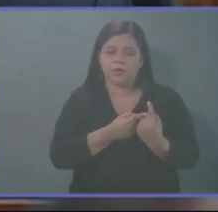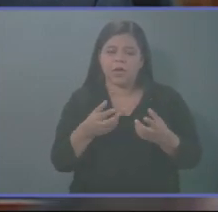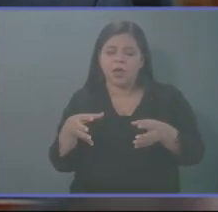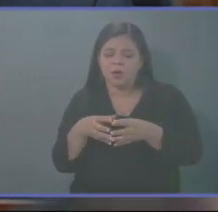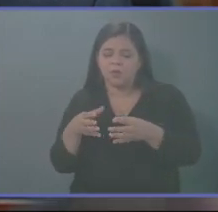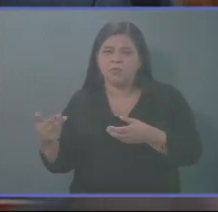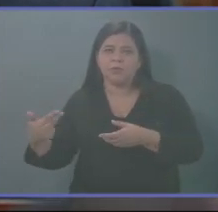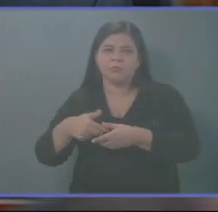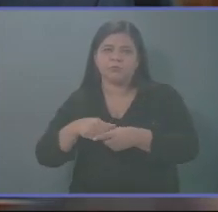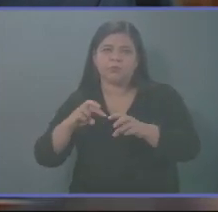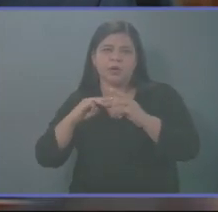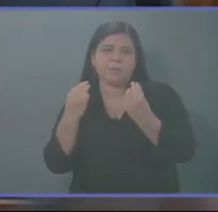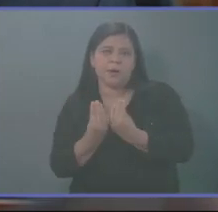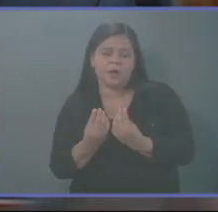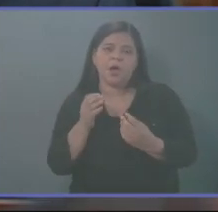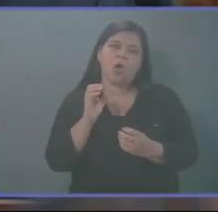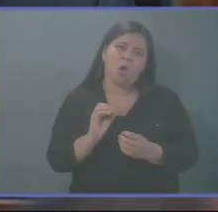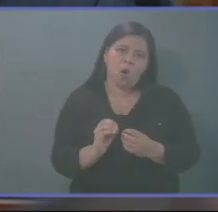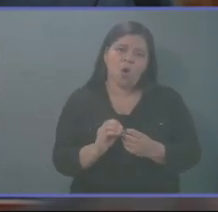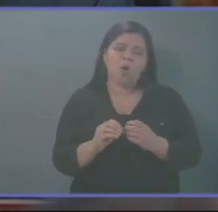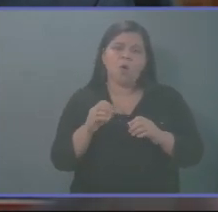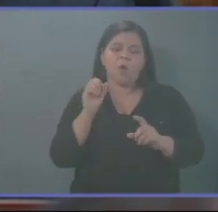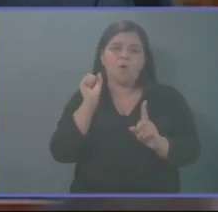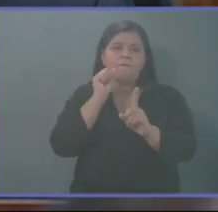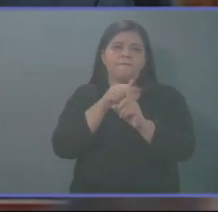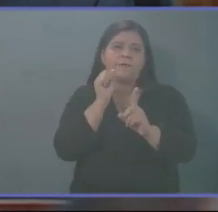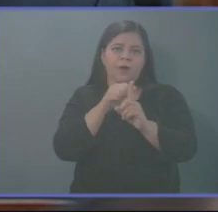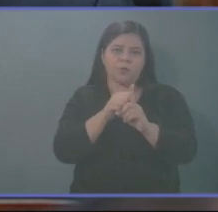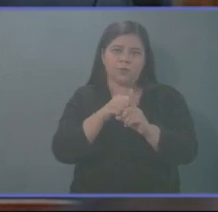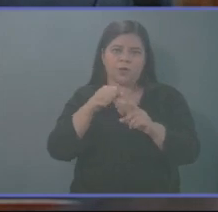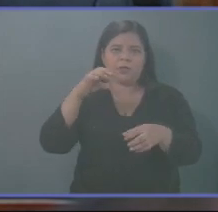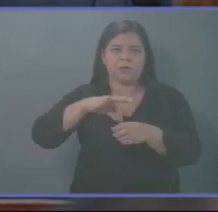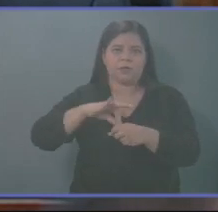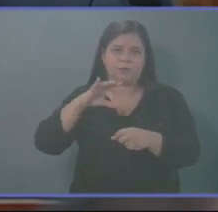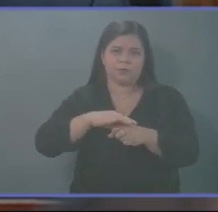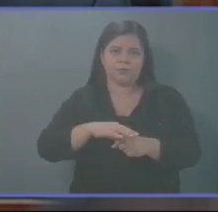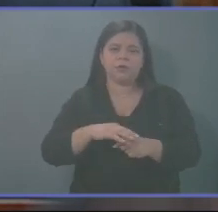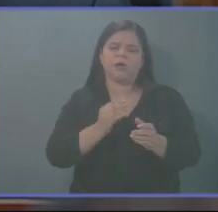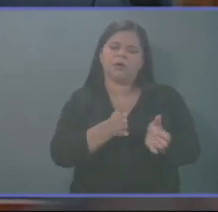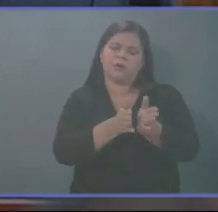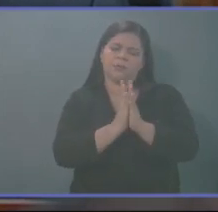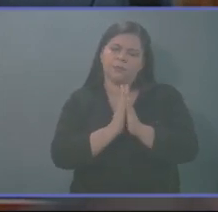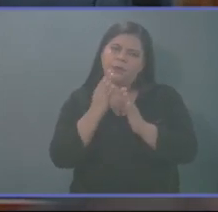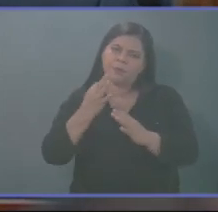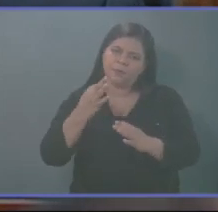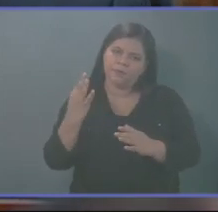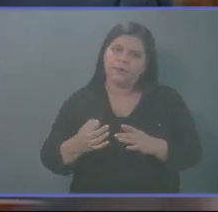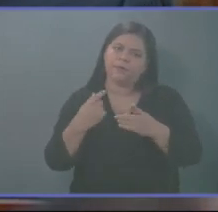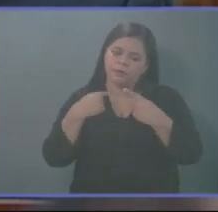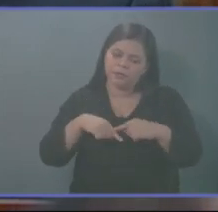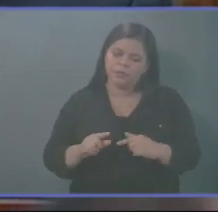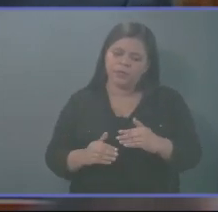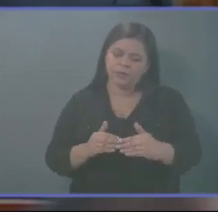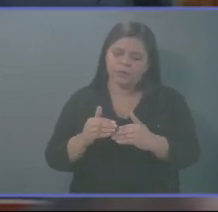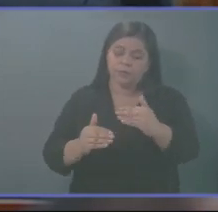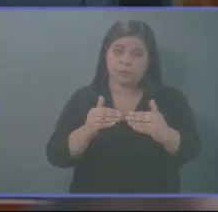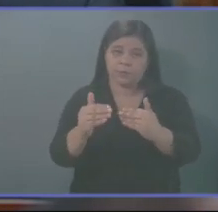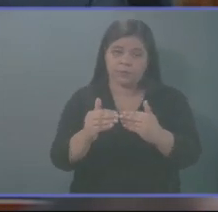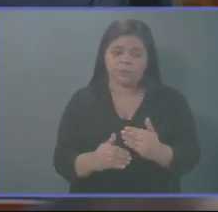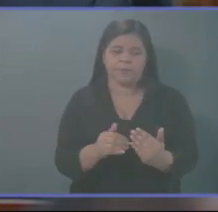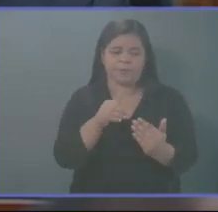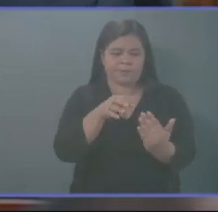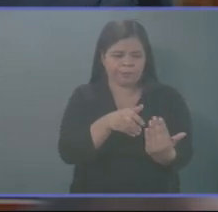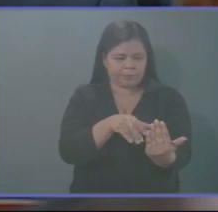fraude electoral, solicitando se declare lugar a formación de causa. B. Número